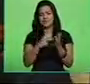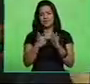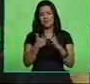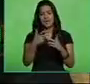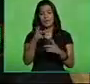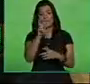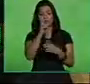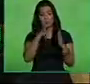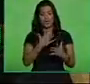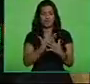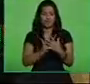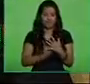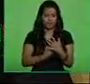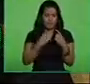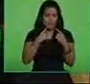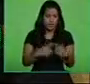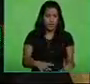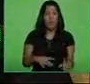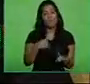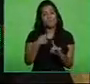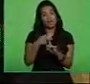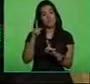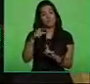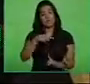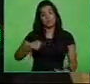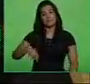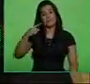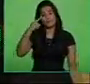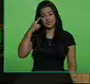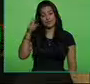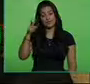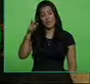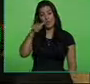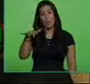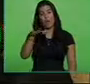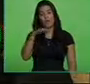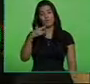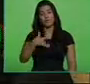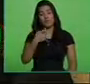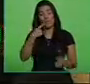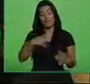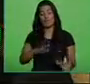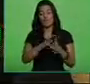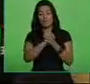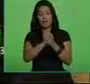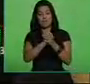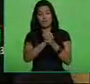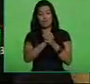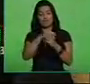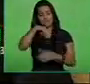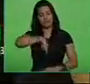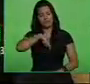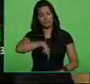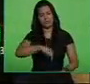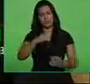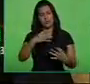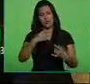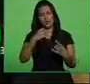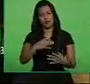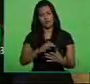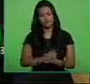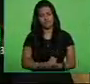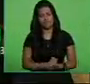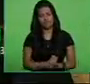venezolano, sino también privó al pueblo chino de un gran amigo, lo que nos causó un profundo dolor. Un profundo